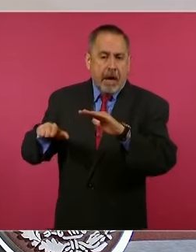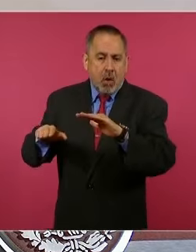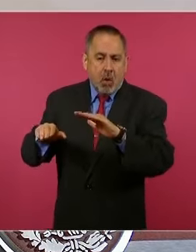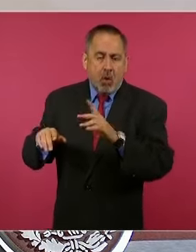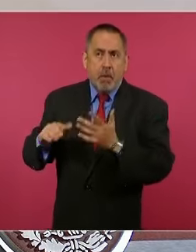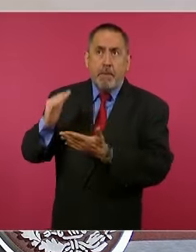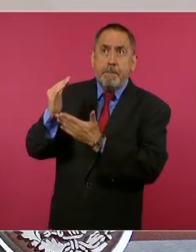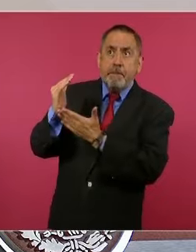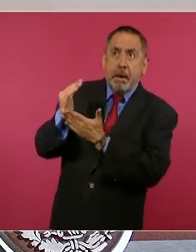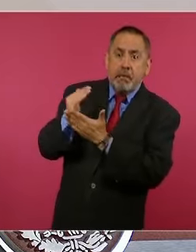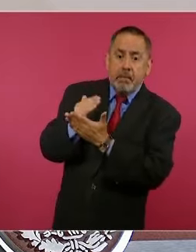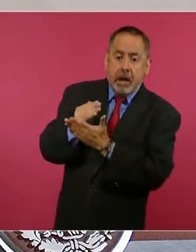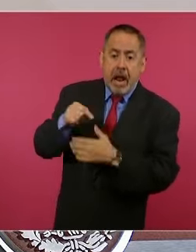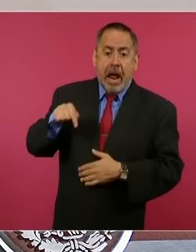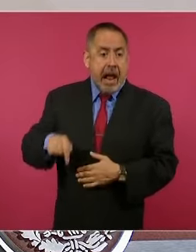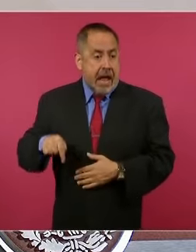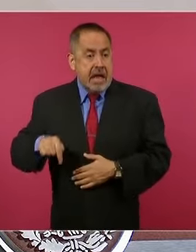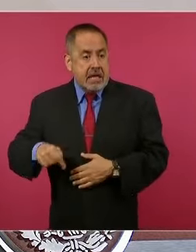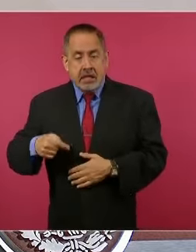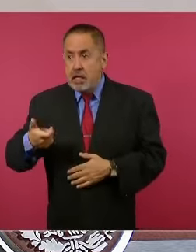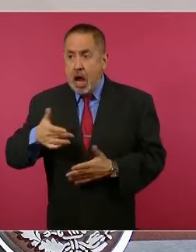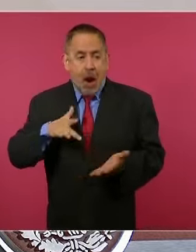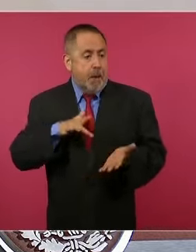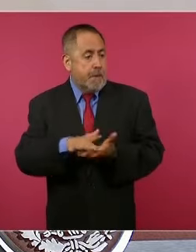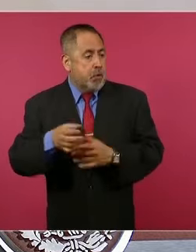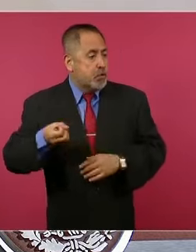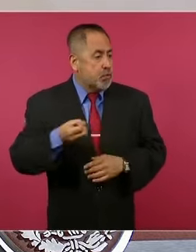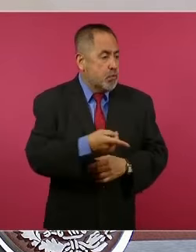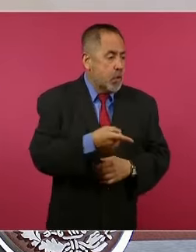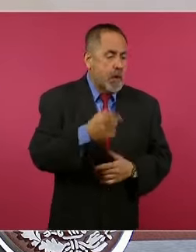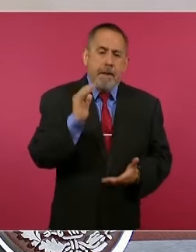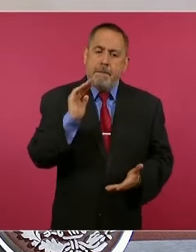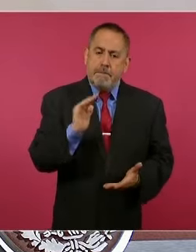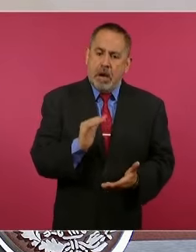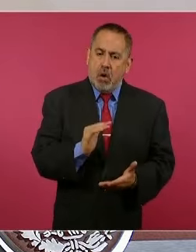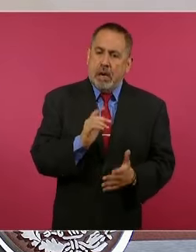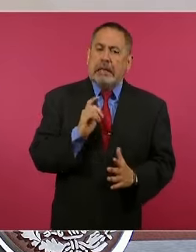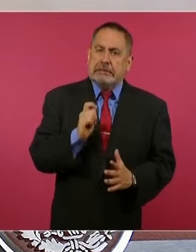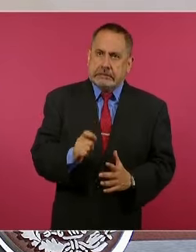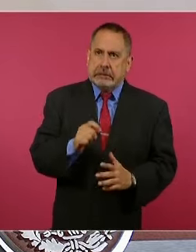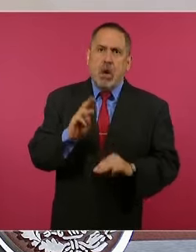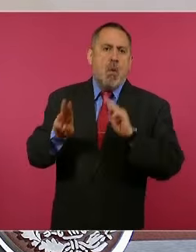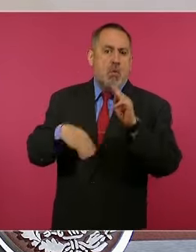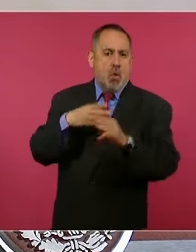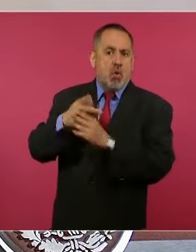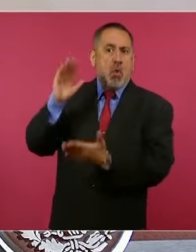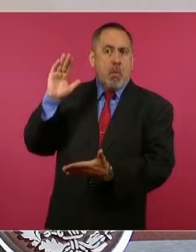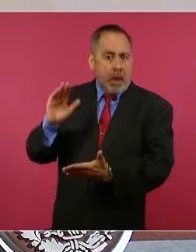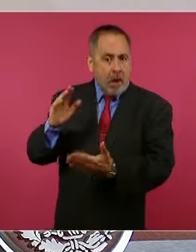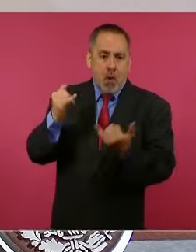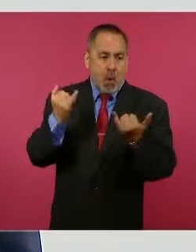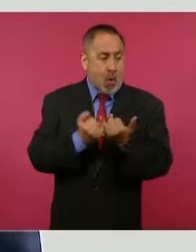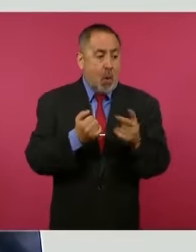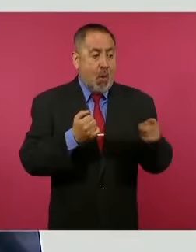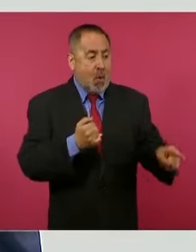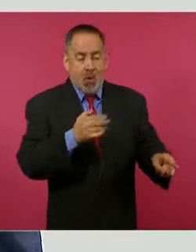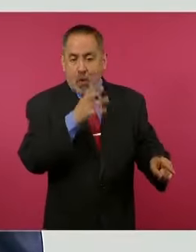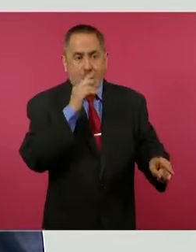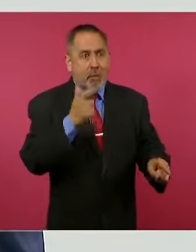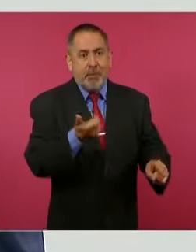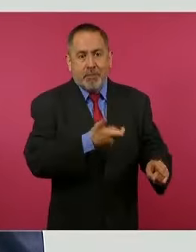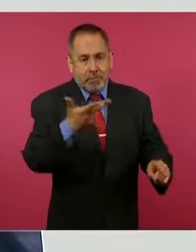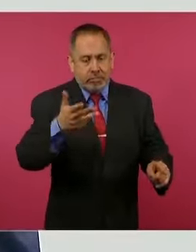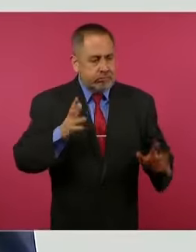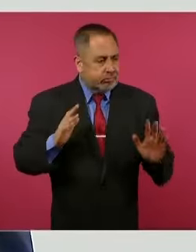fiscales disminuyen o tienden a cero esto paulatinamente entre otros factores para también disminuir la carga